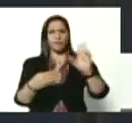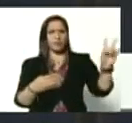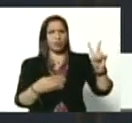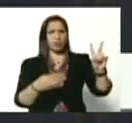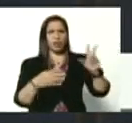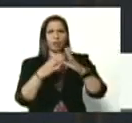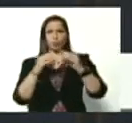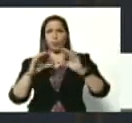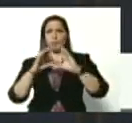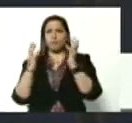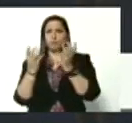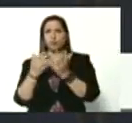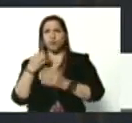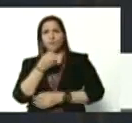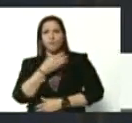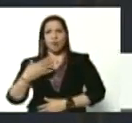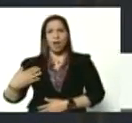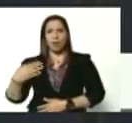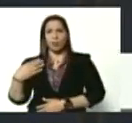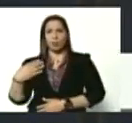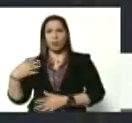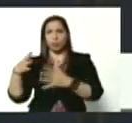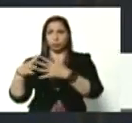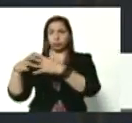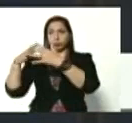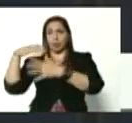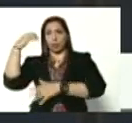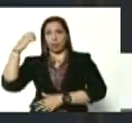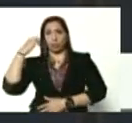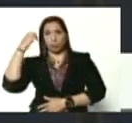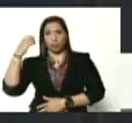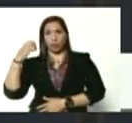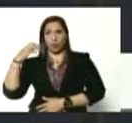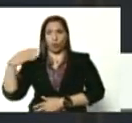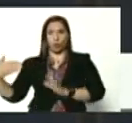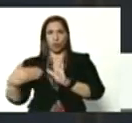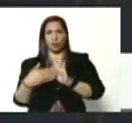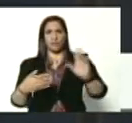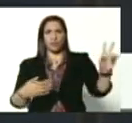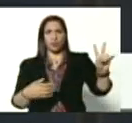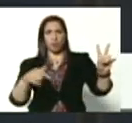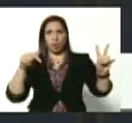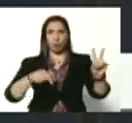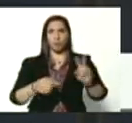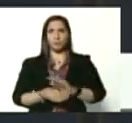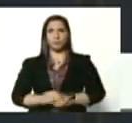blanco anglonorteamericano y europeo y del sionismo hoy el señor